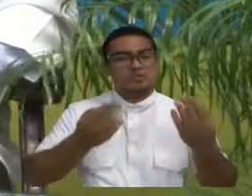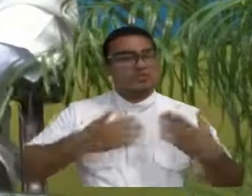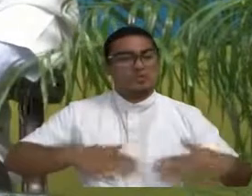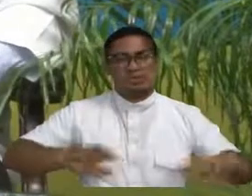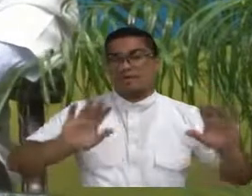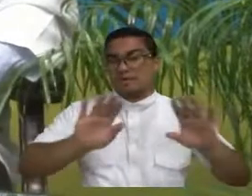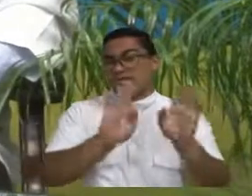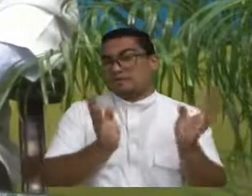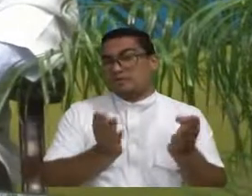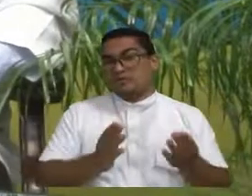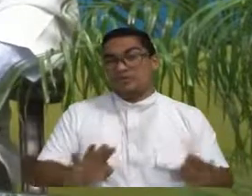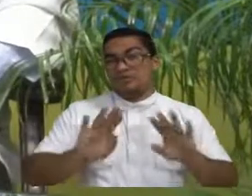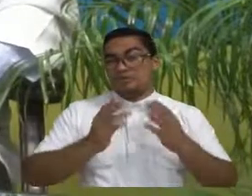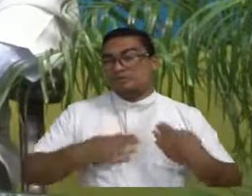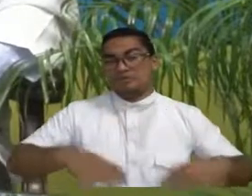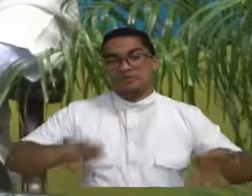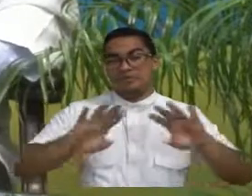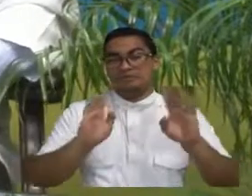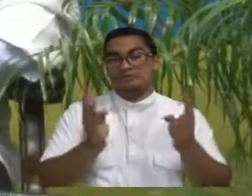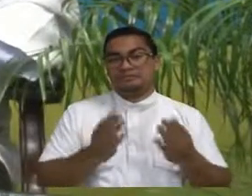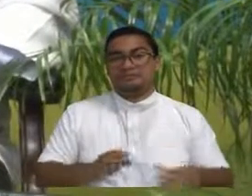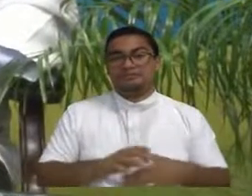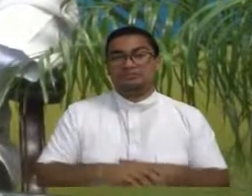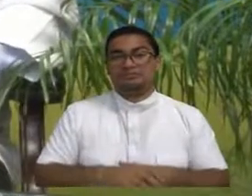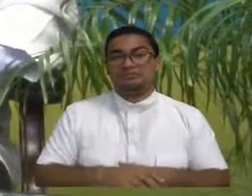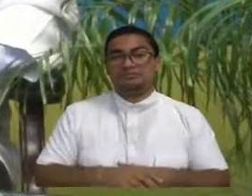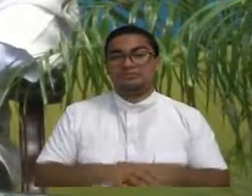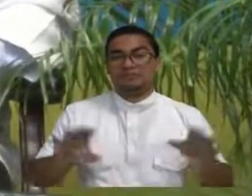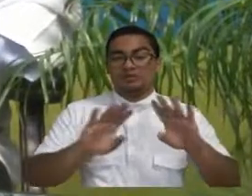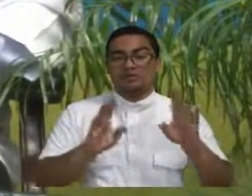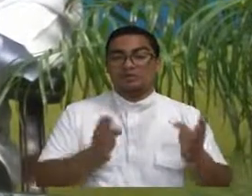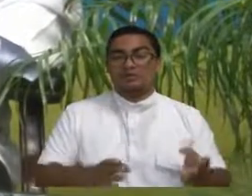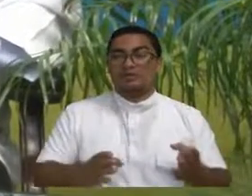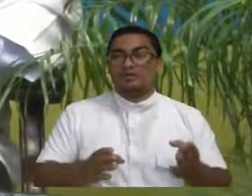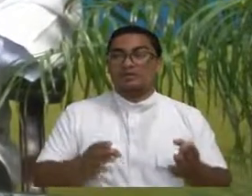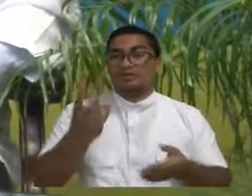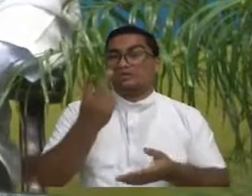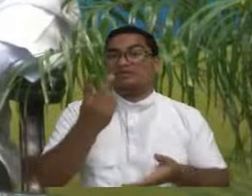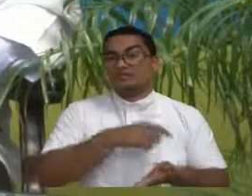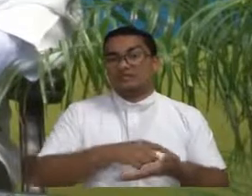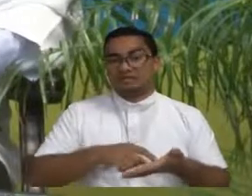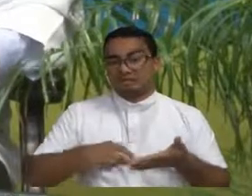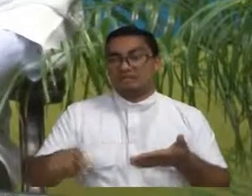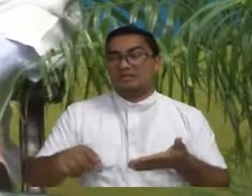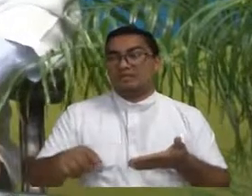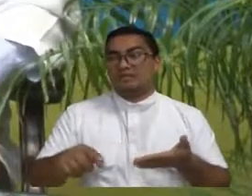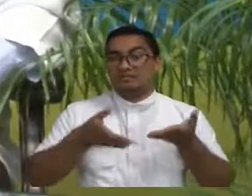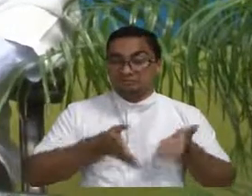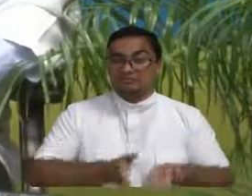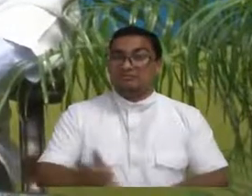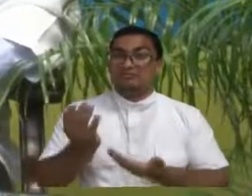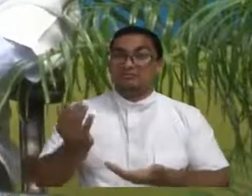parto. En las primeras horas, en los primeros días y en las primeras dos semanas después de un parto,